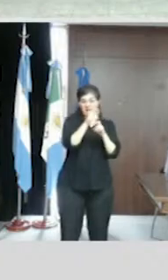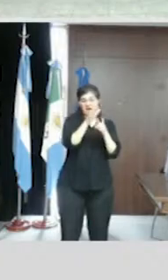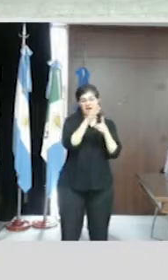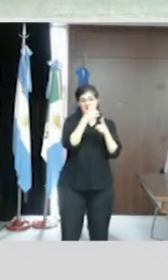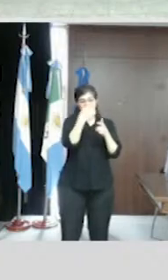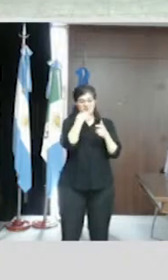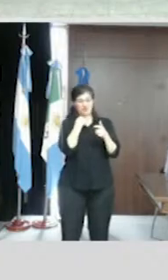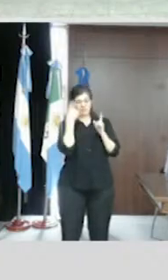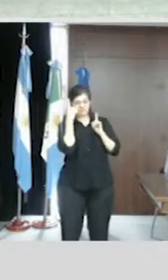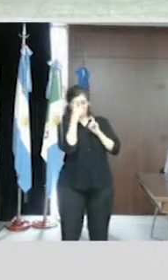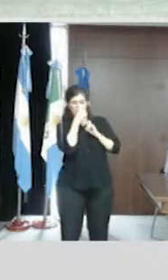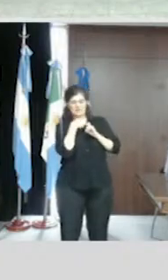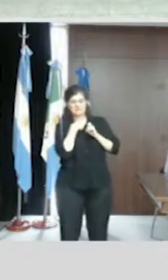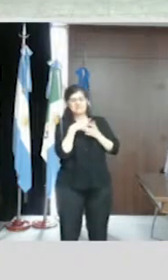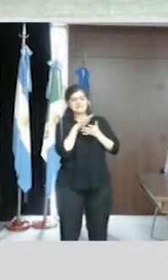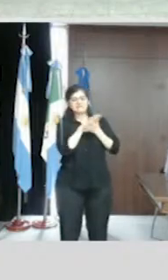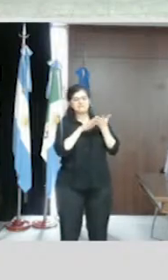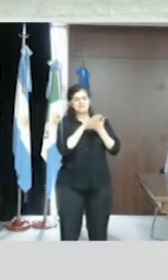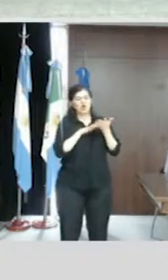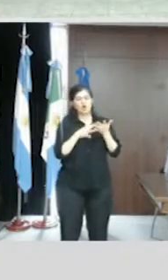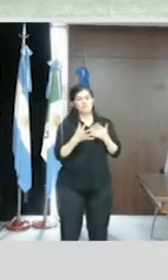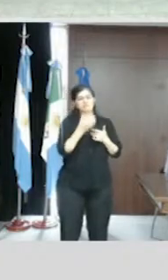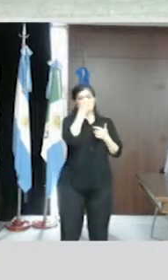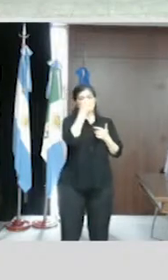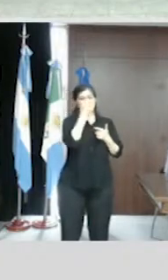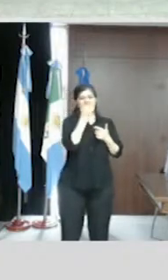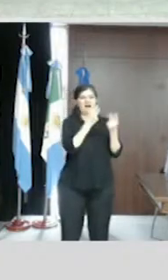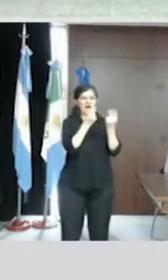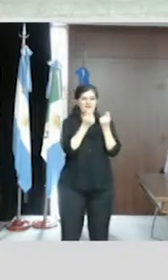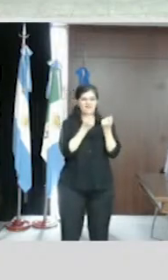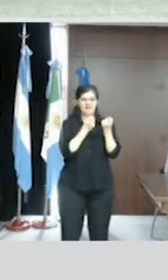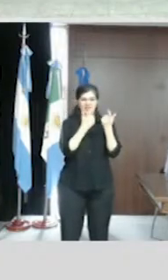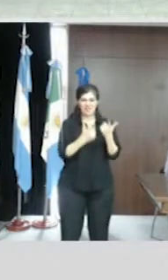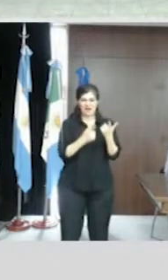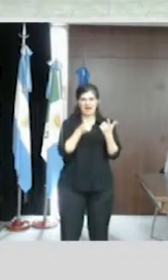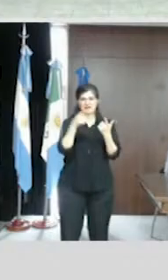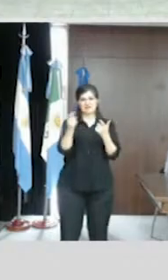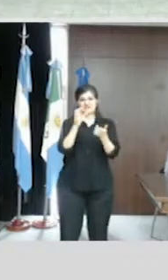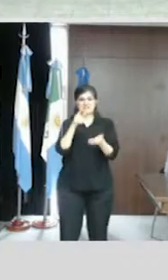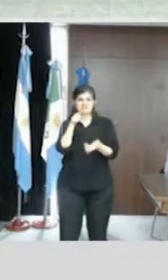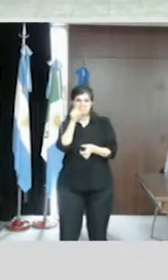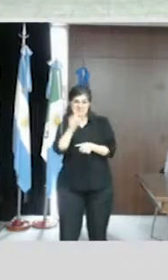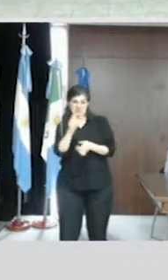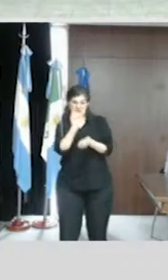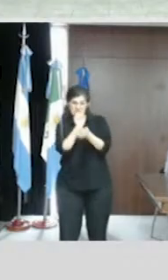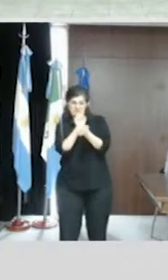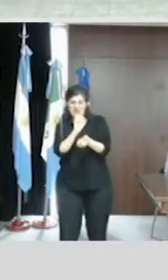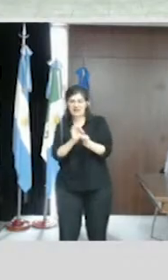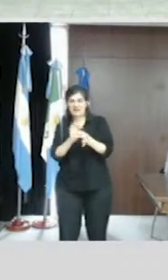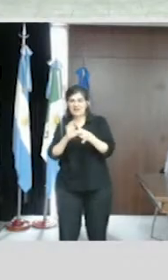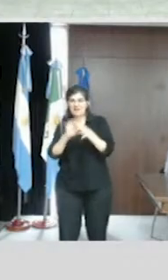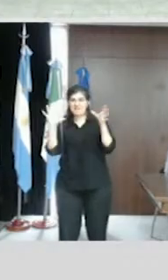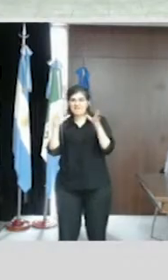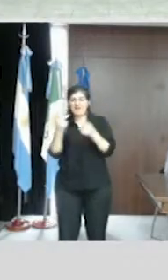sintió preso? Valoriza la libertad. ¿Quién no fue planeado? Valoriza lo planificado. ¿Quién fue